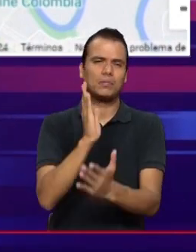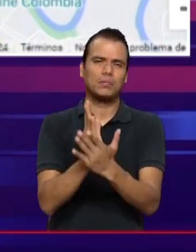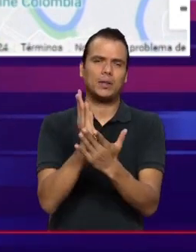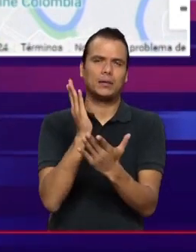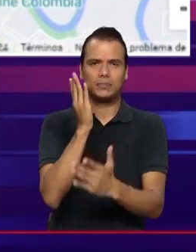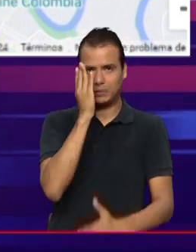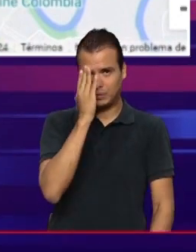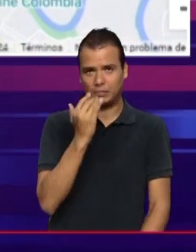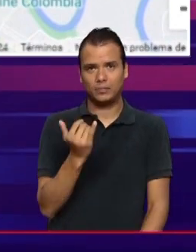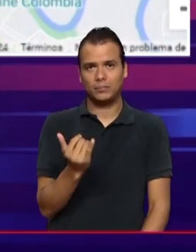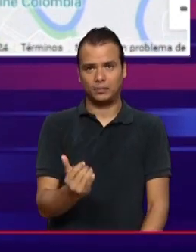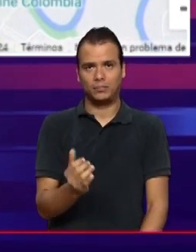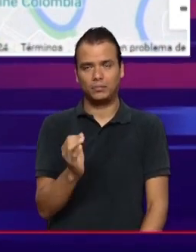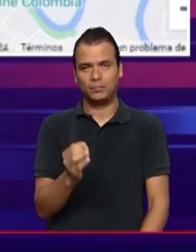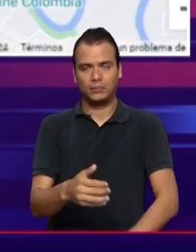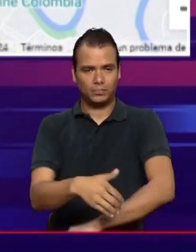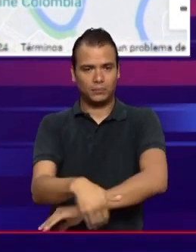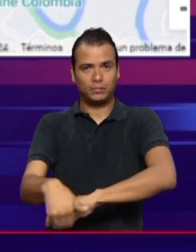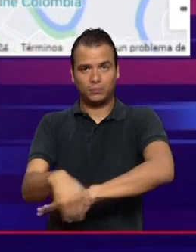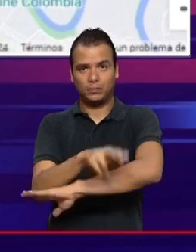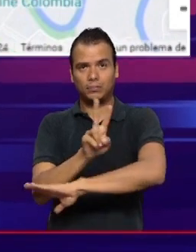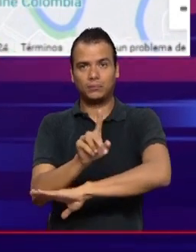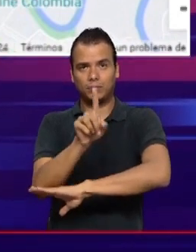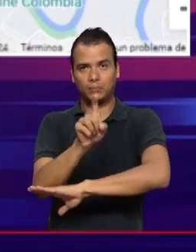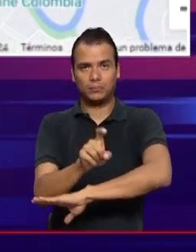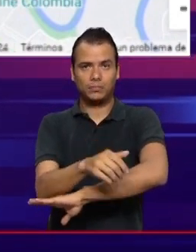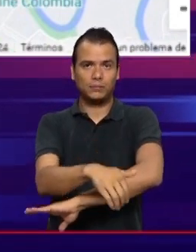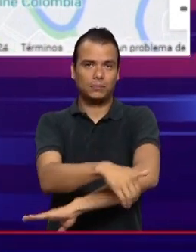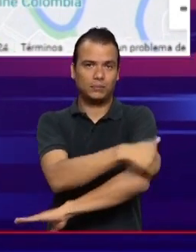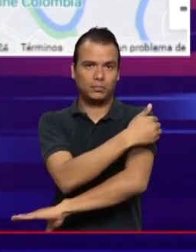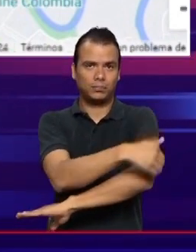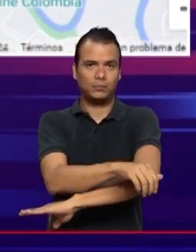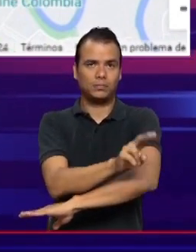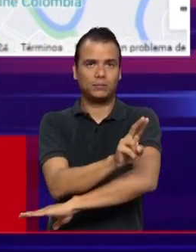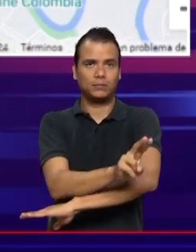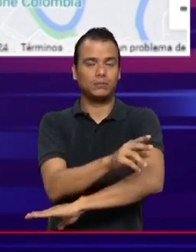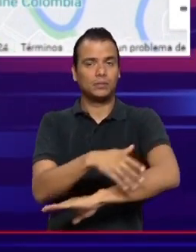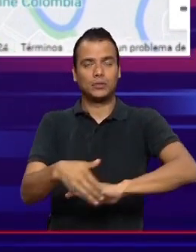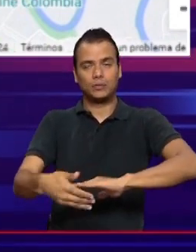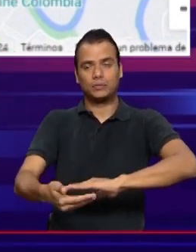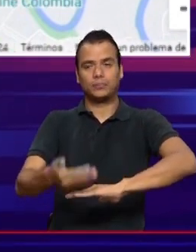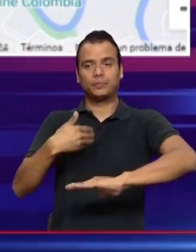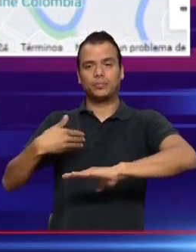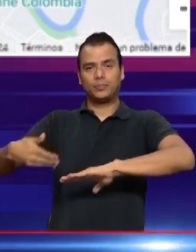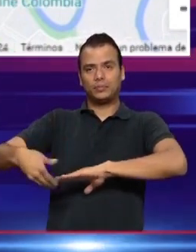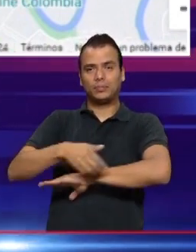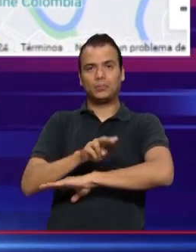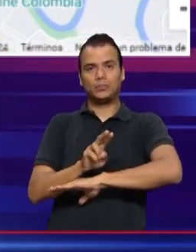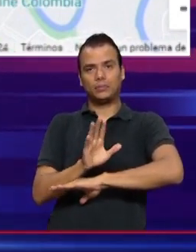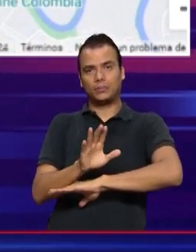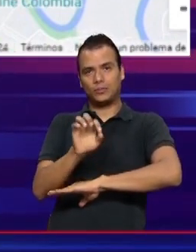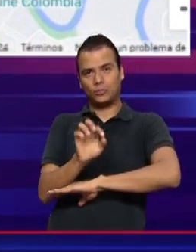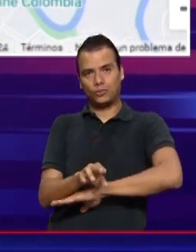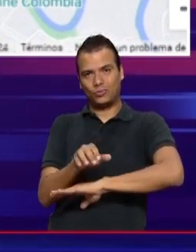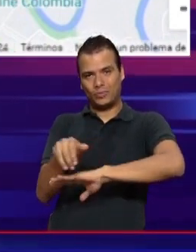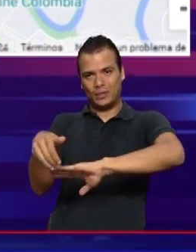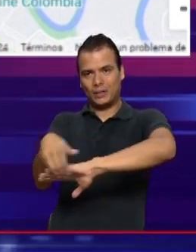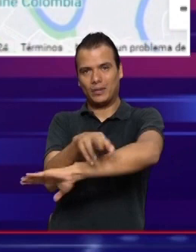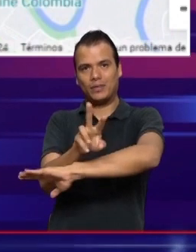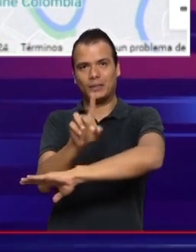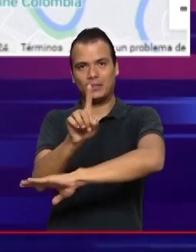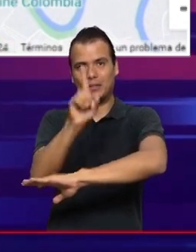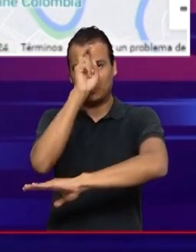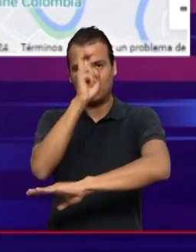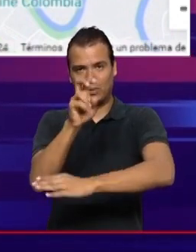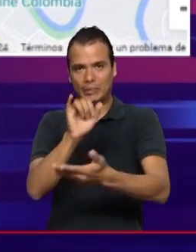vial que tiene la ciudad, tanto la calle 26 hacia el norte como la calle 25 hacia la zona sur de la ciudad. Se presentó un incidente vial en el cual